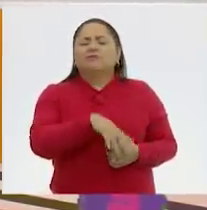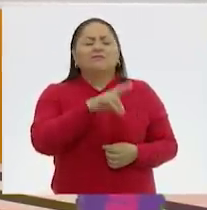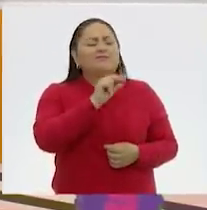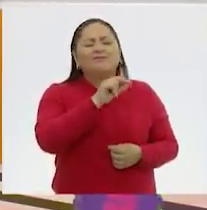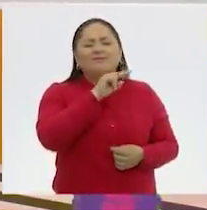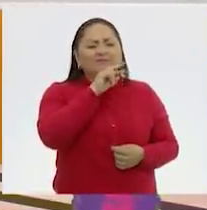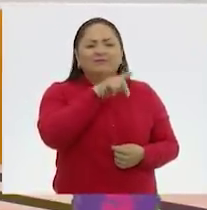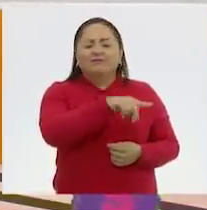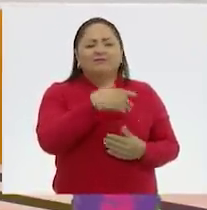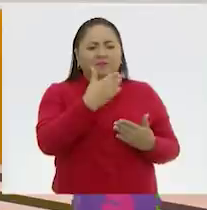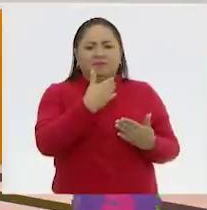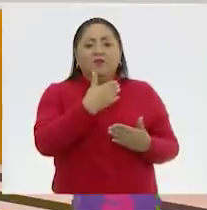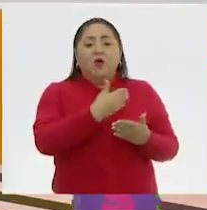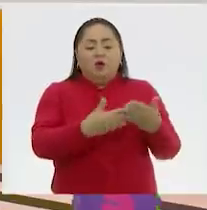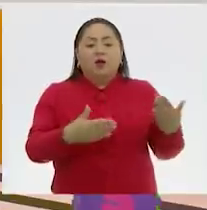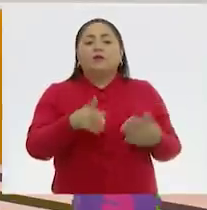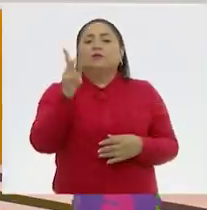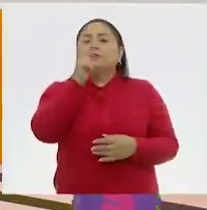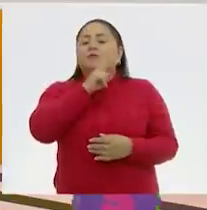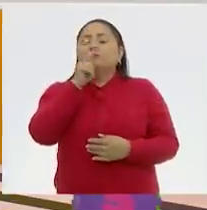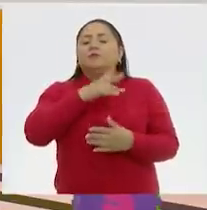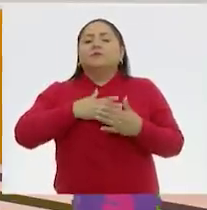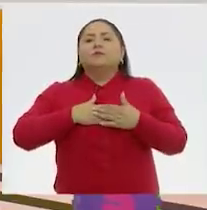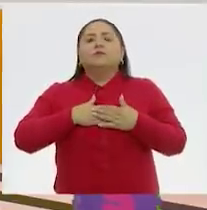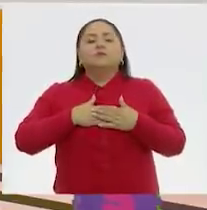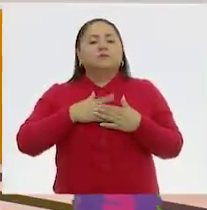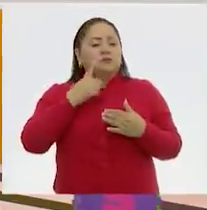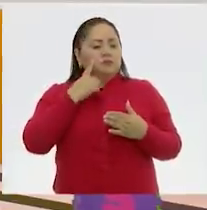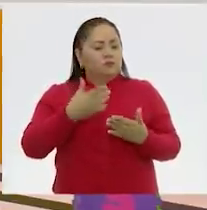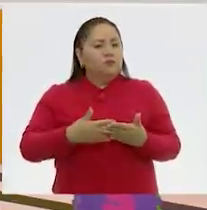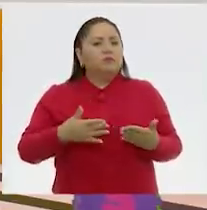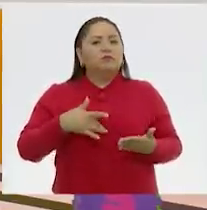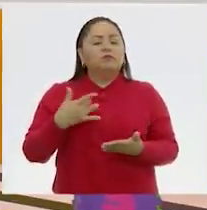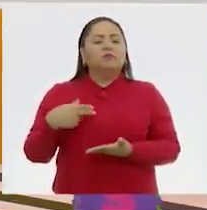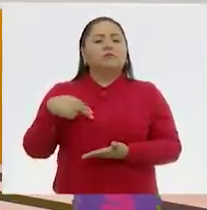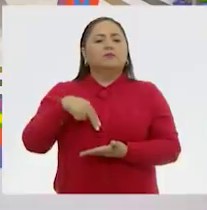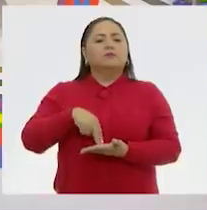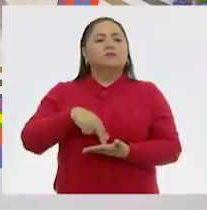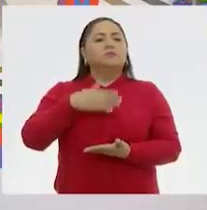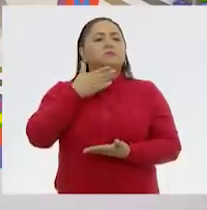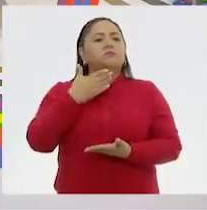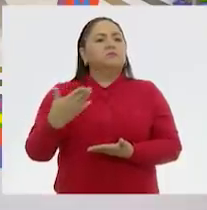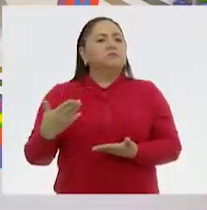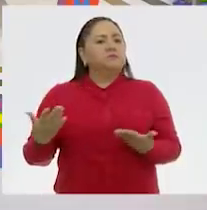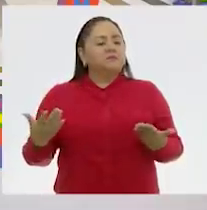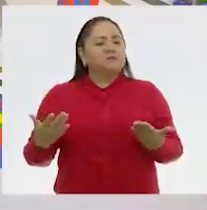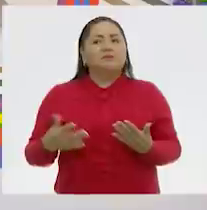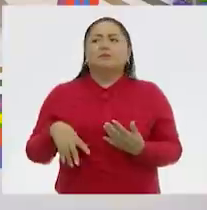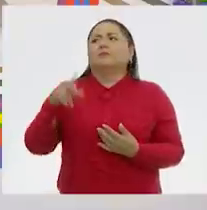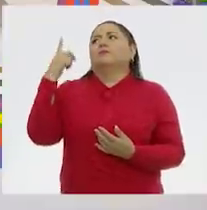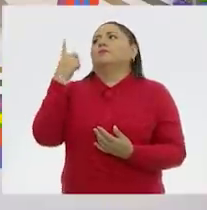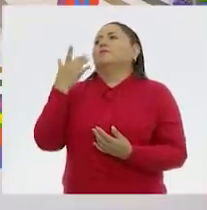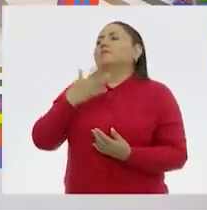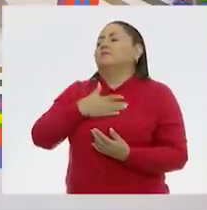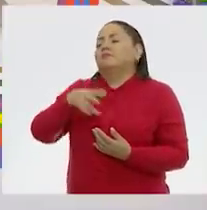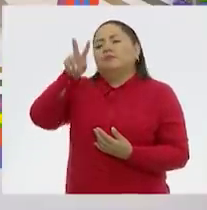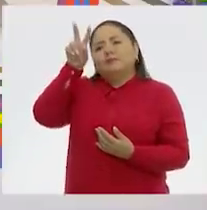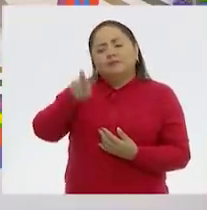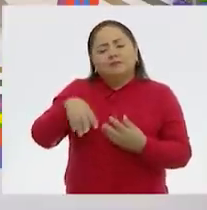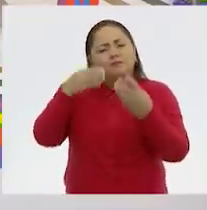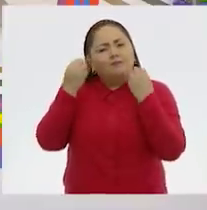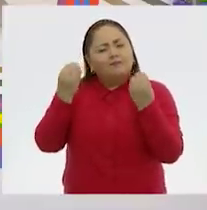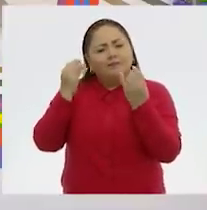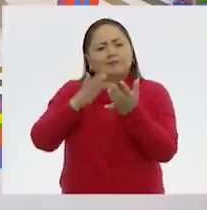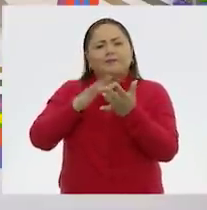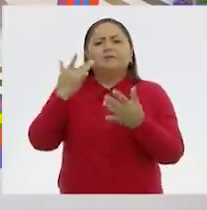preocupes. Catela, de paramos y respiramos y mira, ya estoy aquí. ¿Sí? Ay, qué bueno, de verdad. Muchas gracias. Sí,